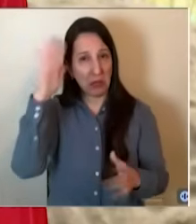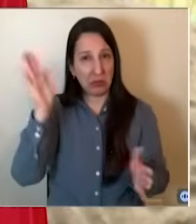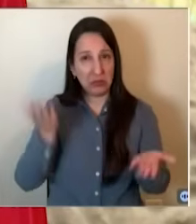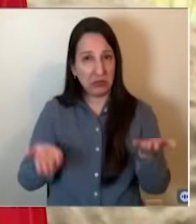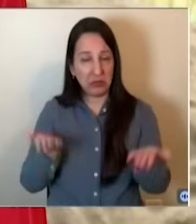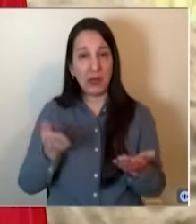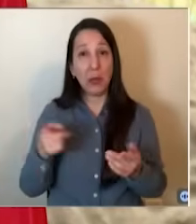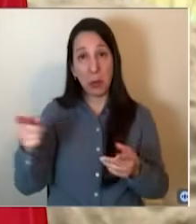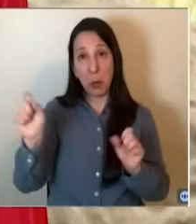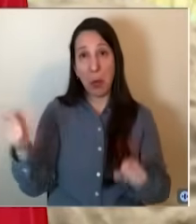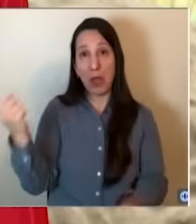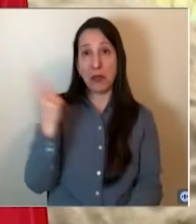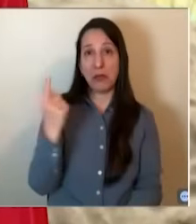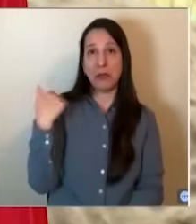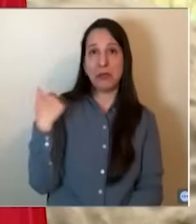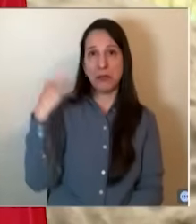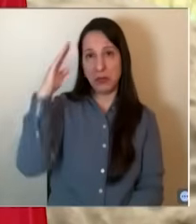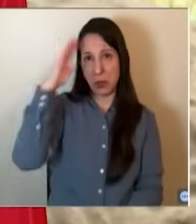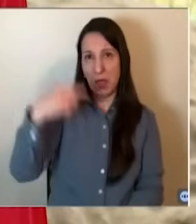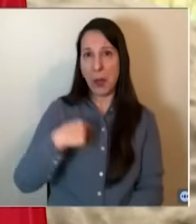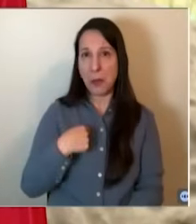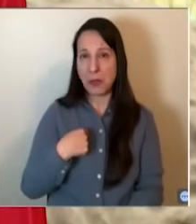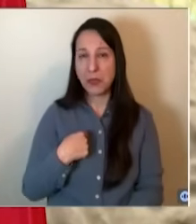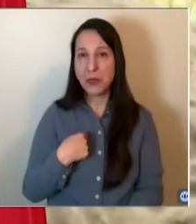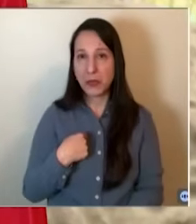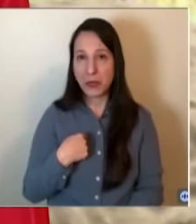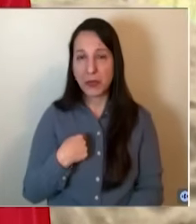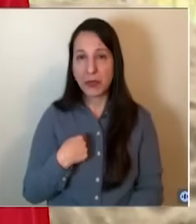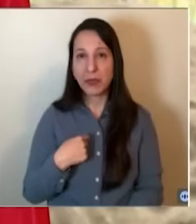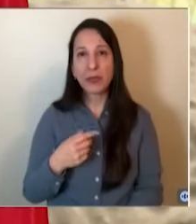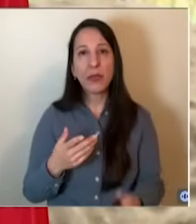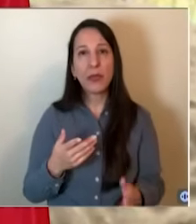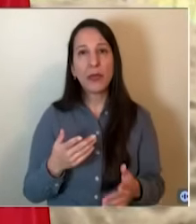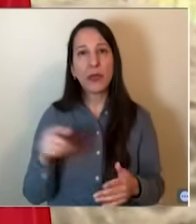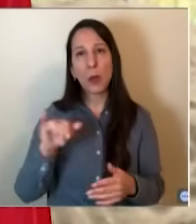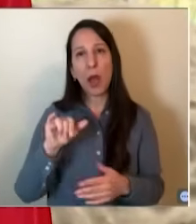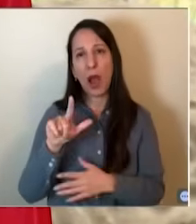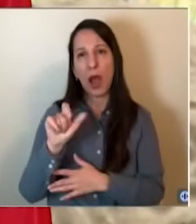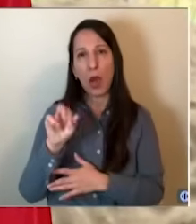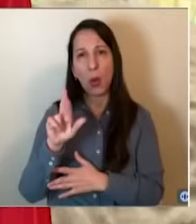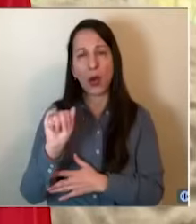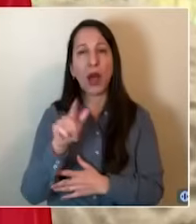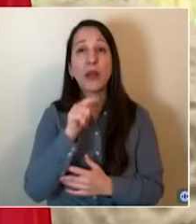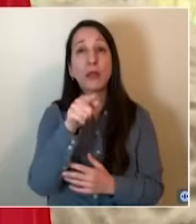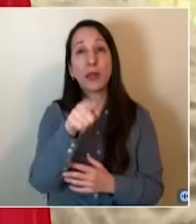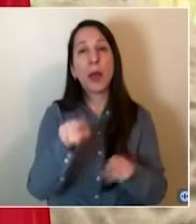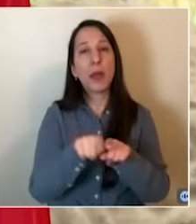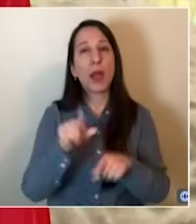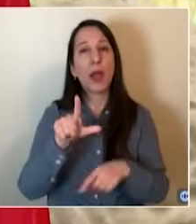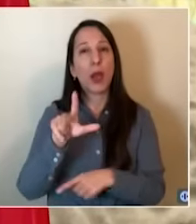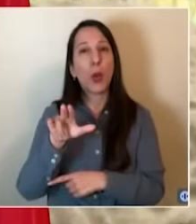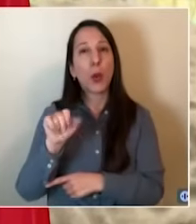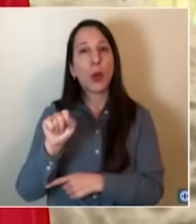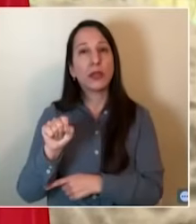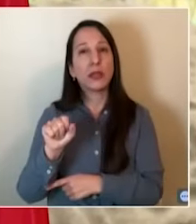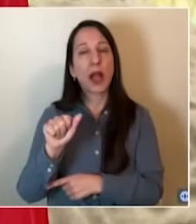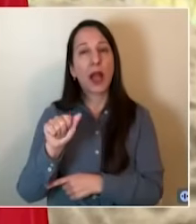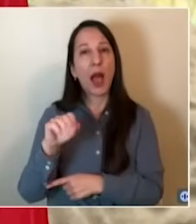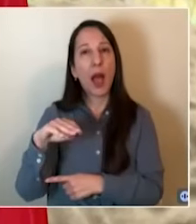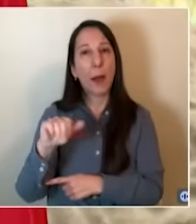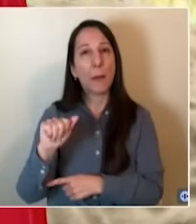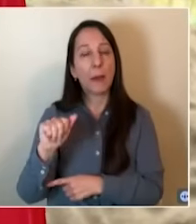podría venirme a saludar. Como hace doña Laura. ¿Quién más? Bueno, Luis Amador, si hubiera logrado